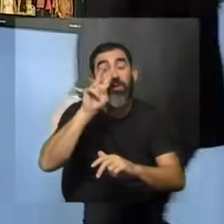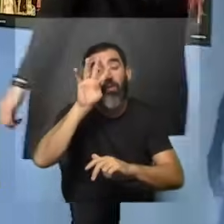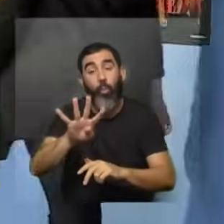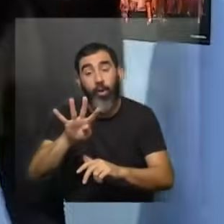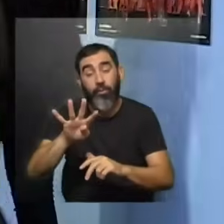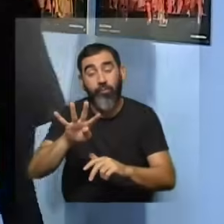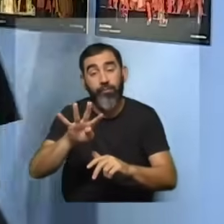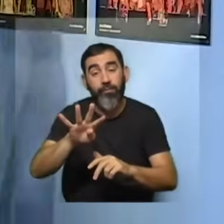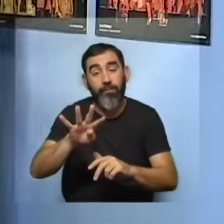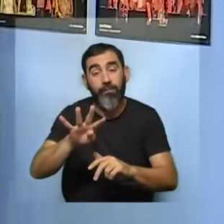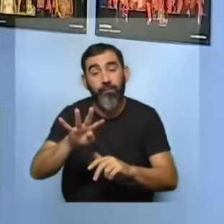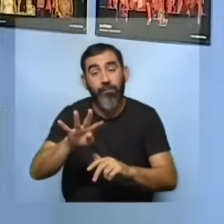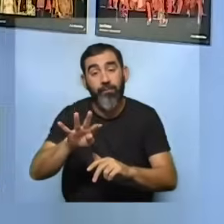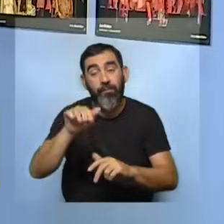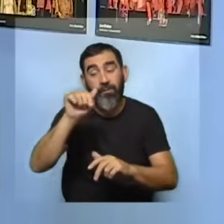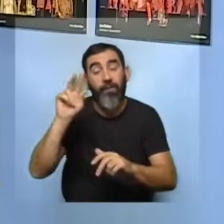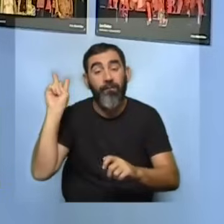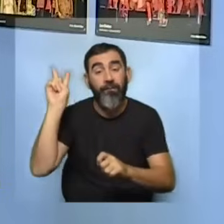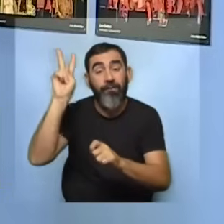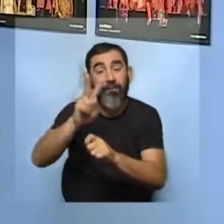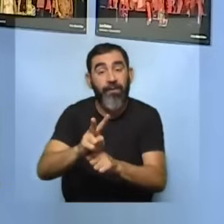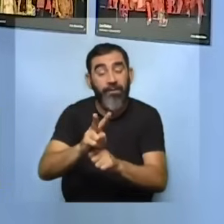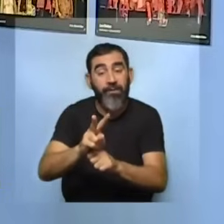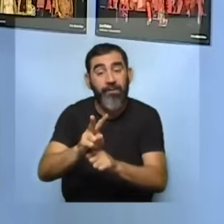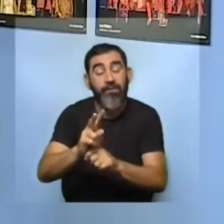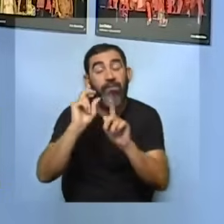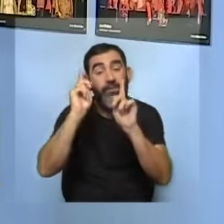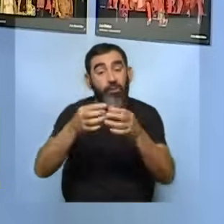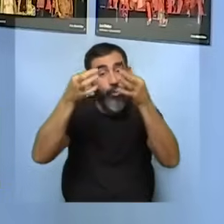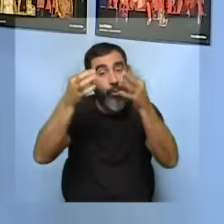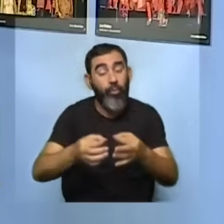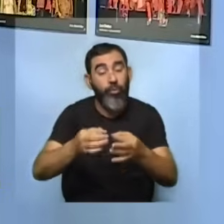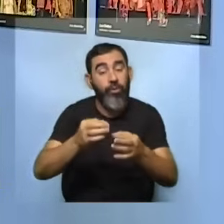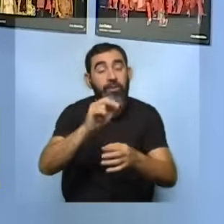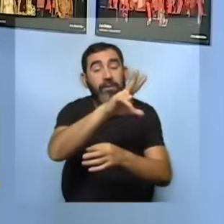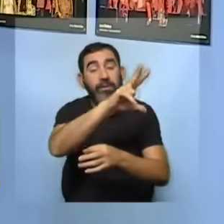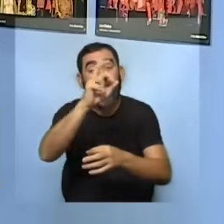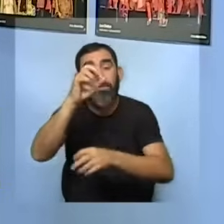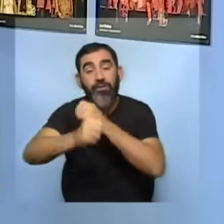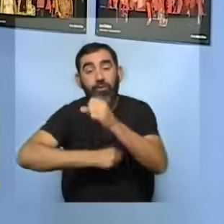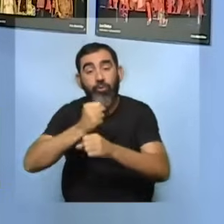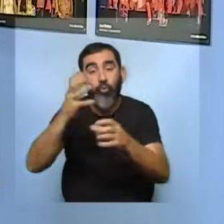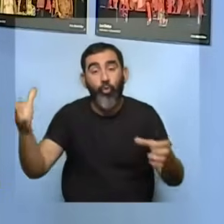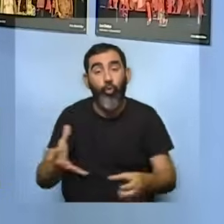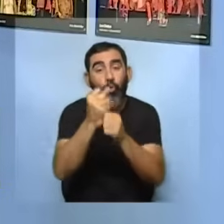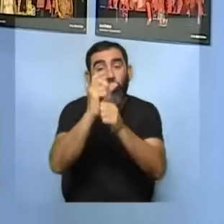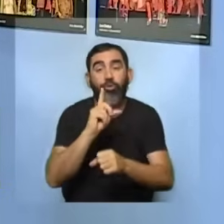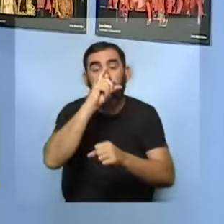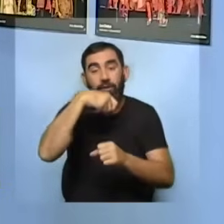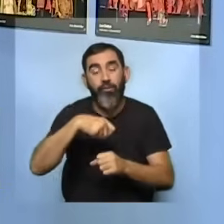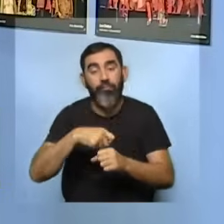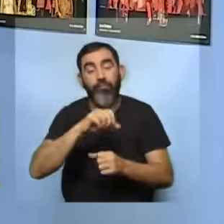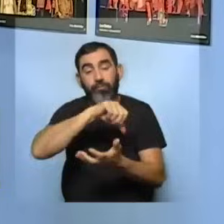esta temporada, estas visitas de cruceristas se enmarcarán nada menos que en las celebraciones por los 300 años de nuestra ciudad,